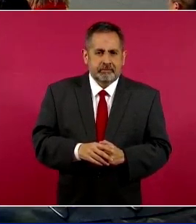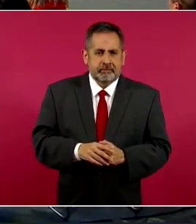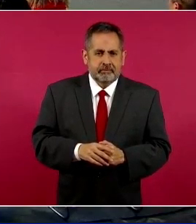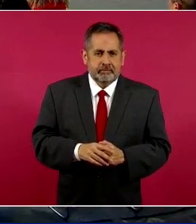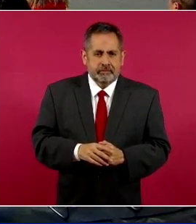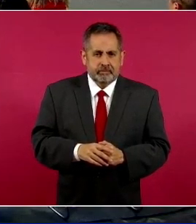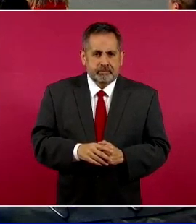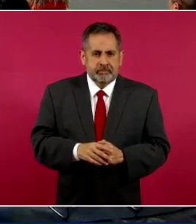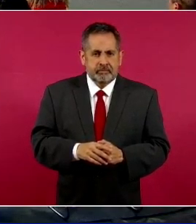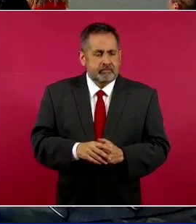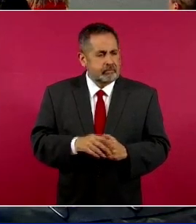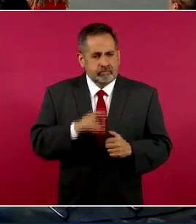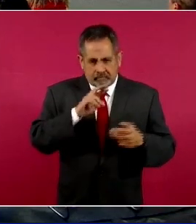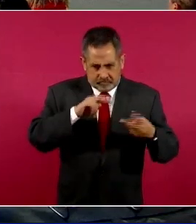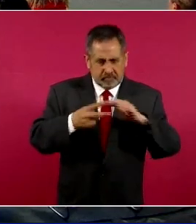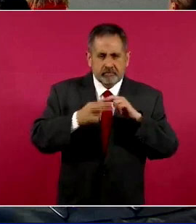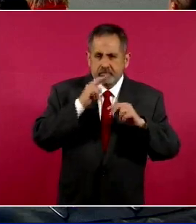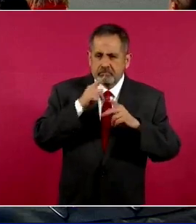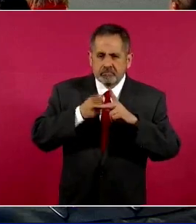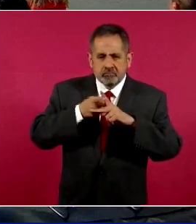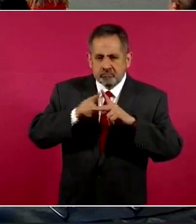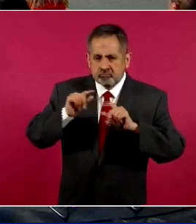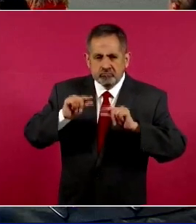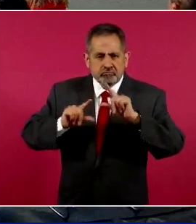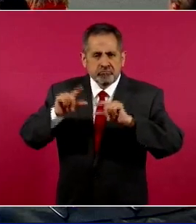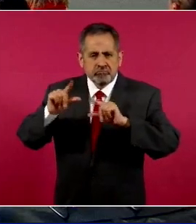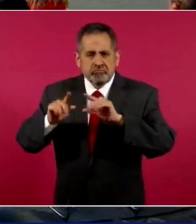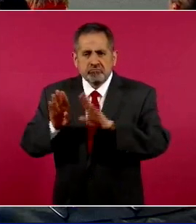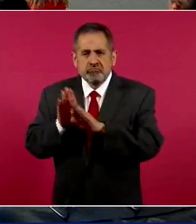pusiera unas gráficas